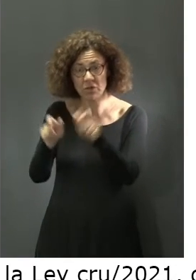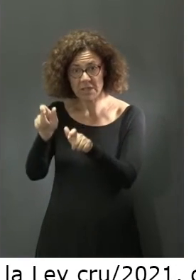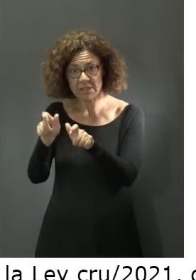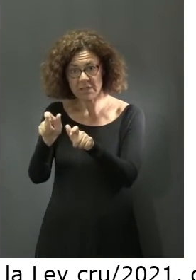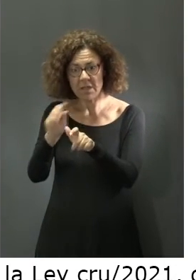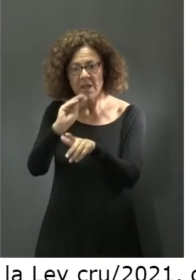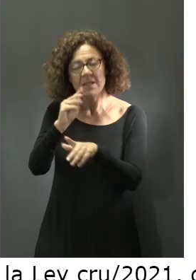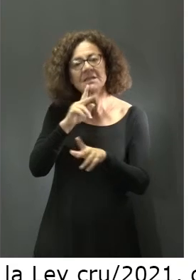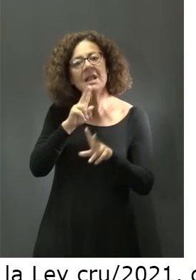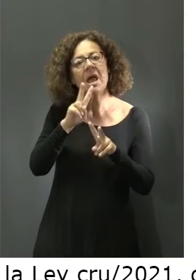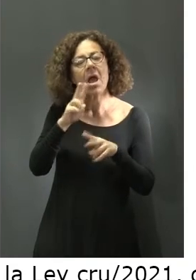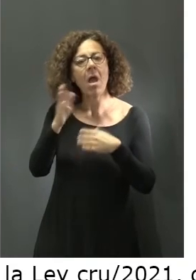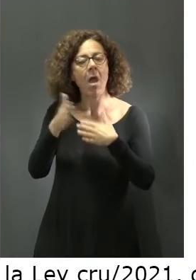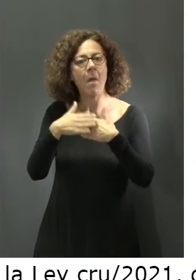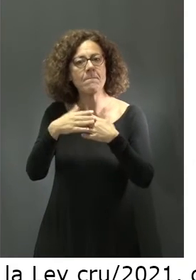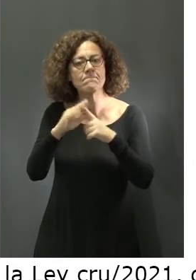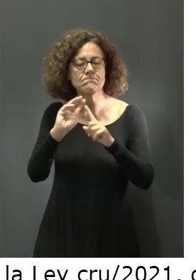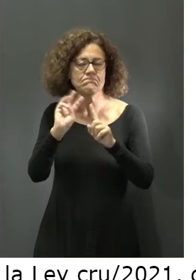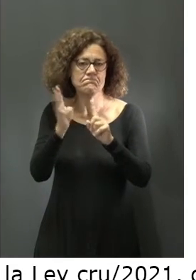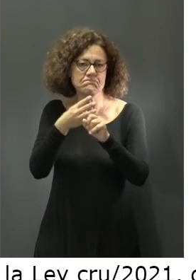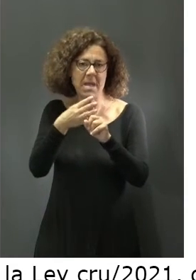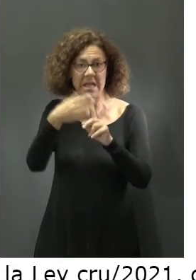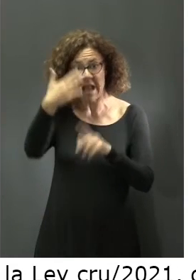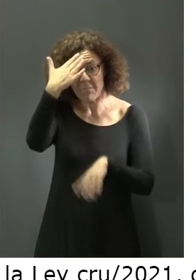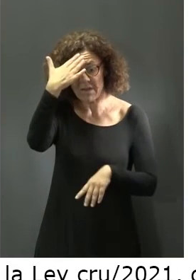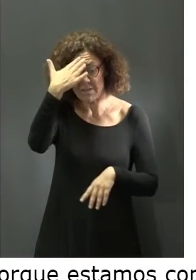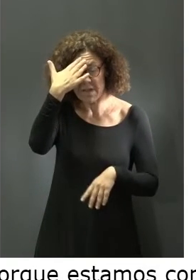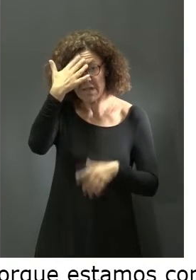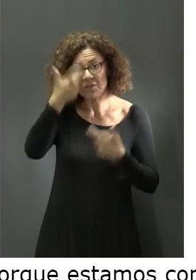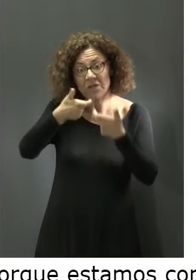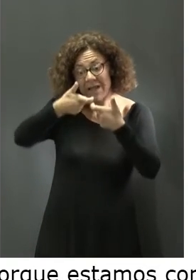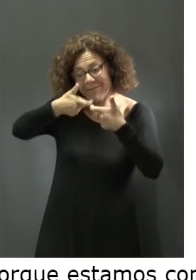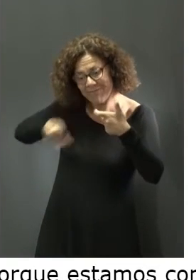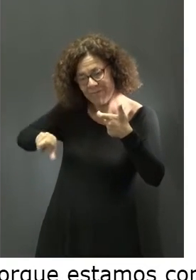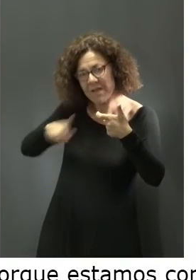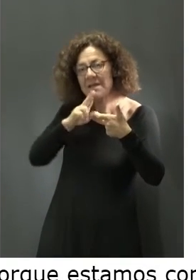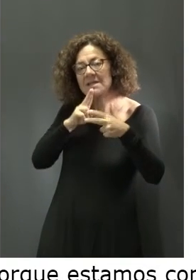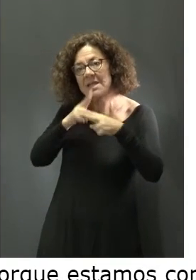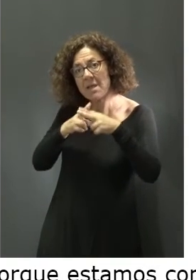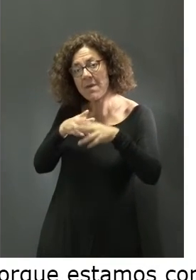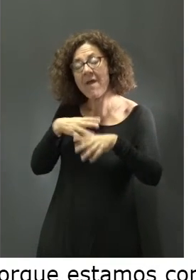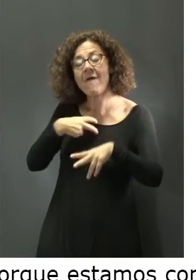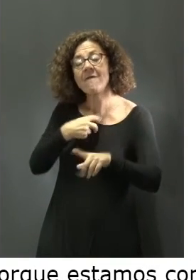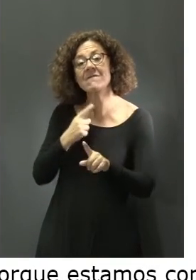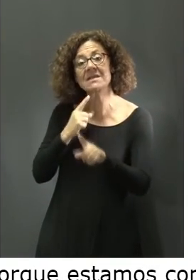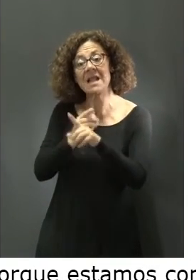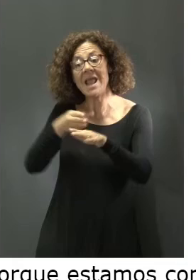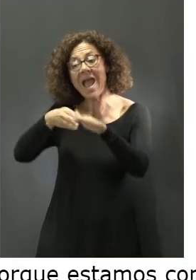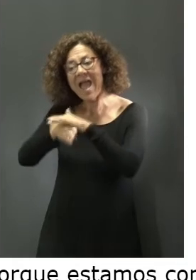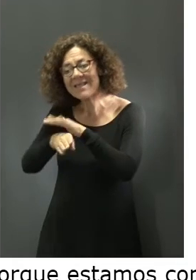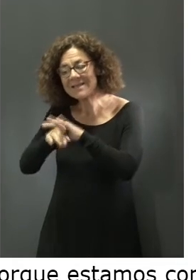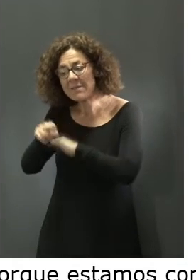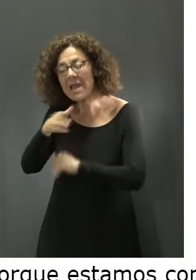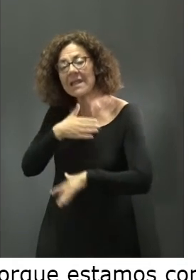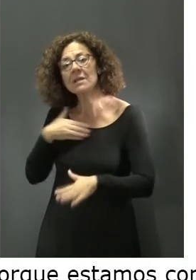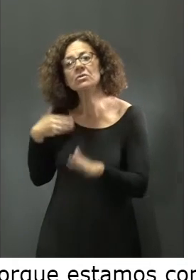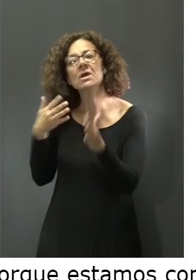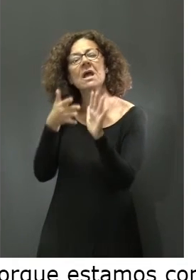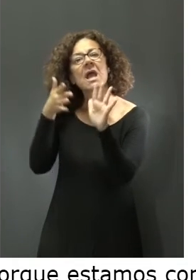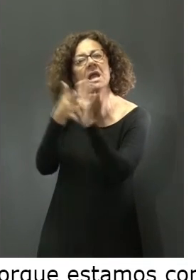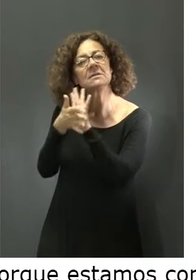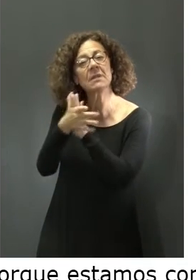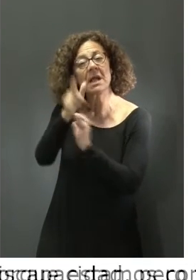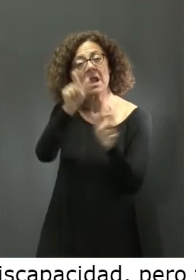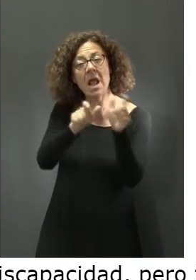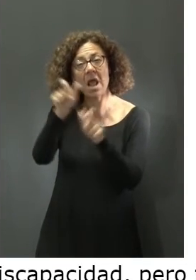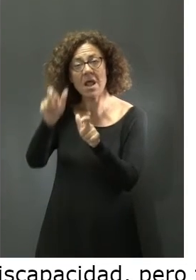página de inicio. Se está creando un subapartado que se va a llamar Fiscalía Accesible, donde queremos explicarles al